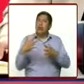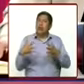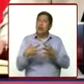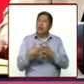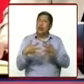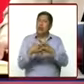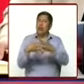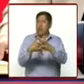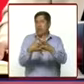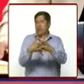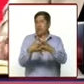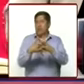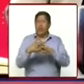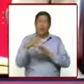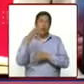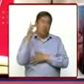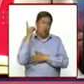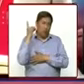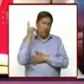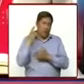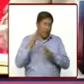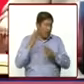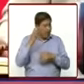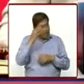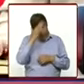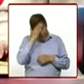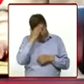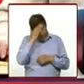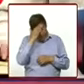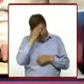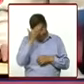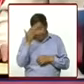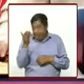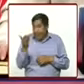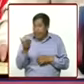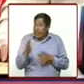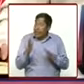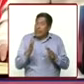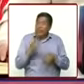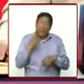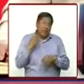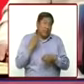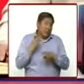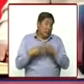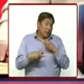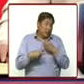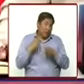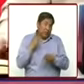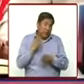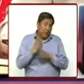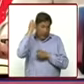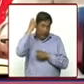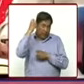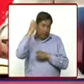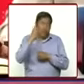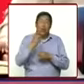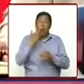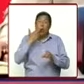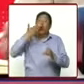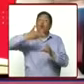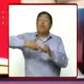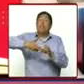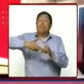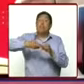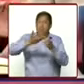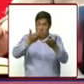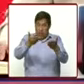las carreteras de nuestro país y evidentemente ya comienza a verse el daño, el desabastecimiento. En el combustible, por ejemplo,